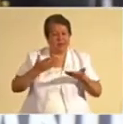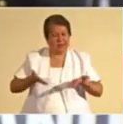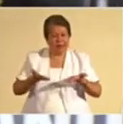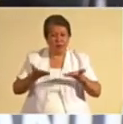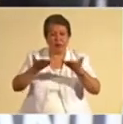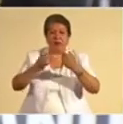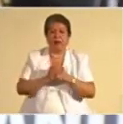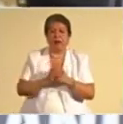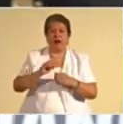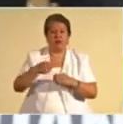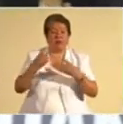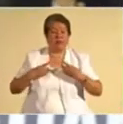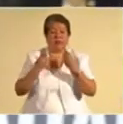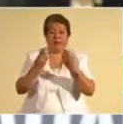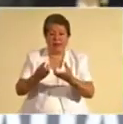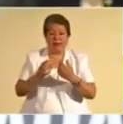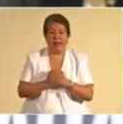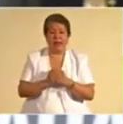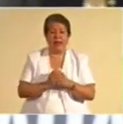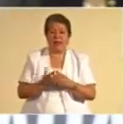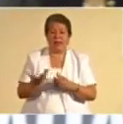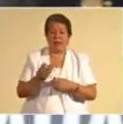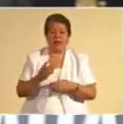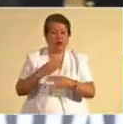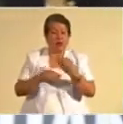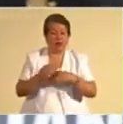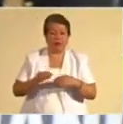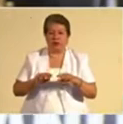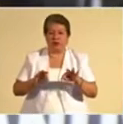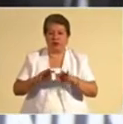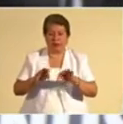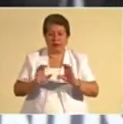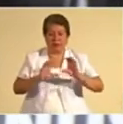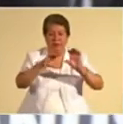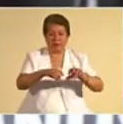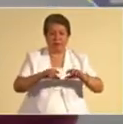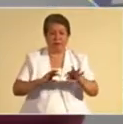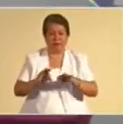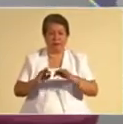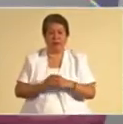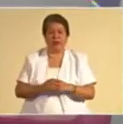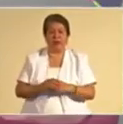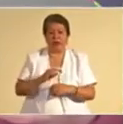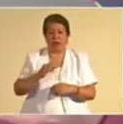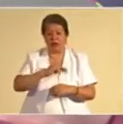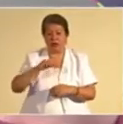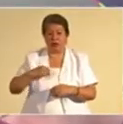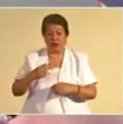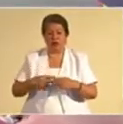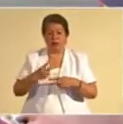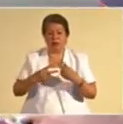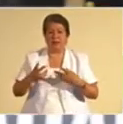cuentas es el que da y crea todos los empleos. Nosotros lo que proponemos y lo que vamos a hacer nuestro gobierno